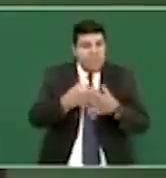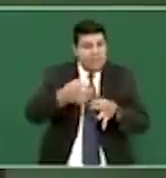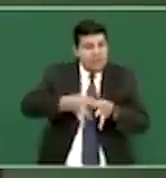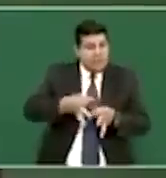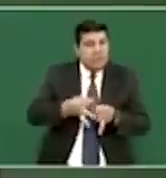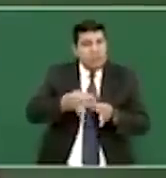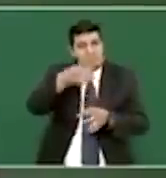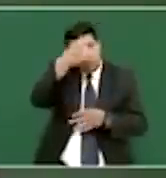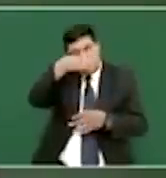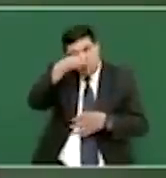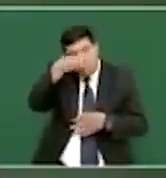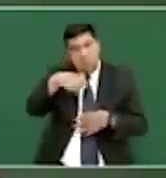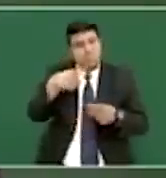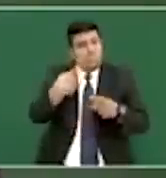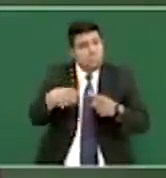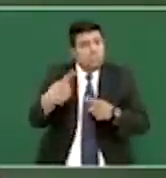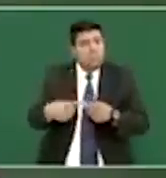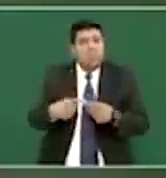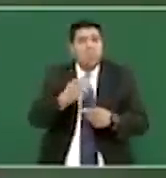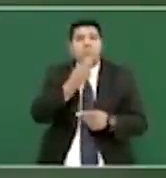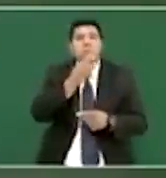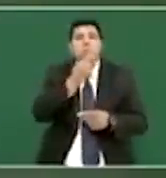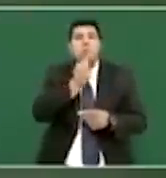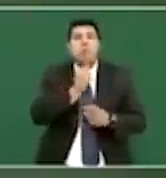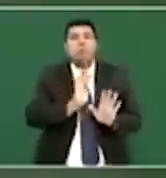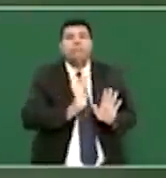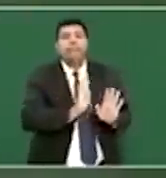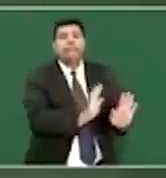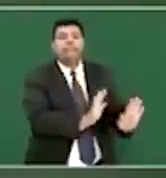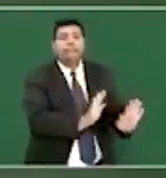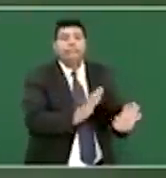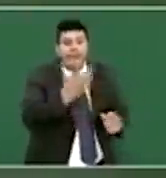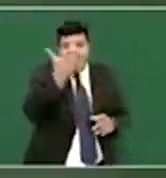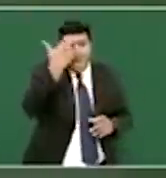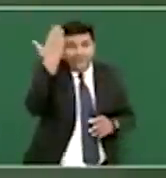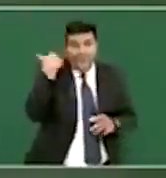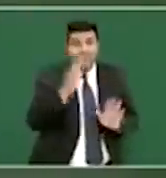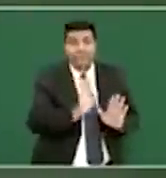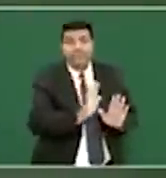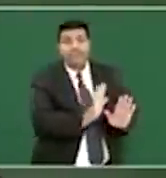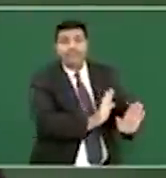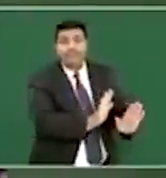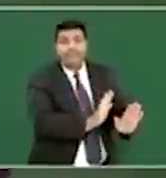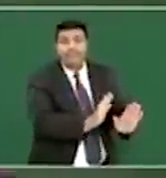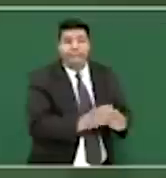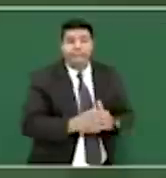su experiencia, por